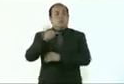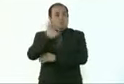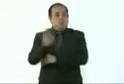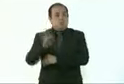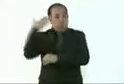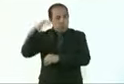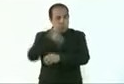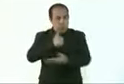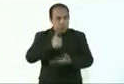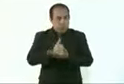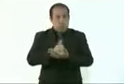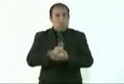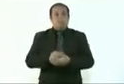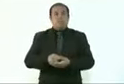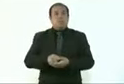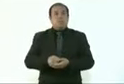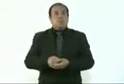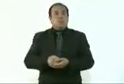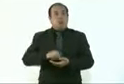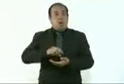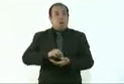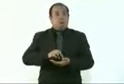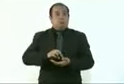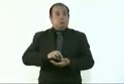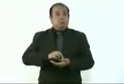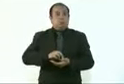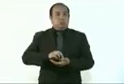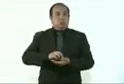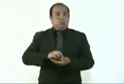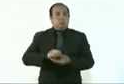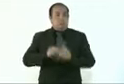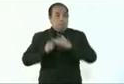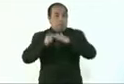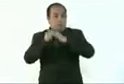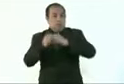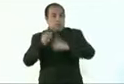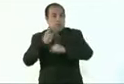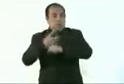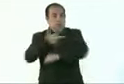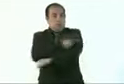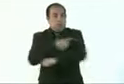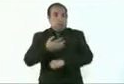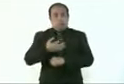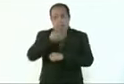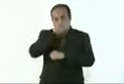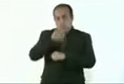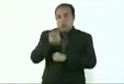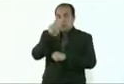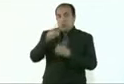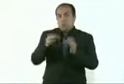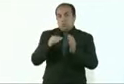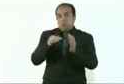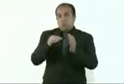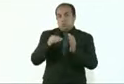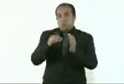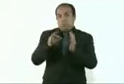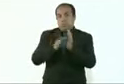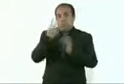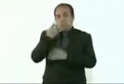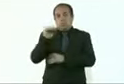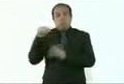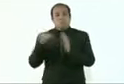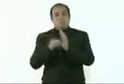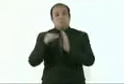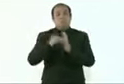de la ciudad con su esquema completo, con su refuerzo. Son cerca de 1.4 millones de personas que ya al día de hoy tienen su esquema